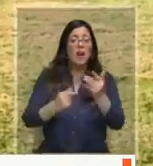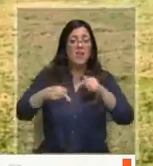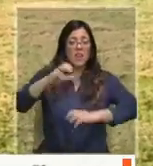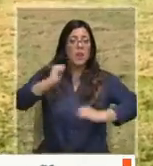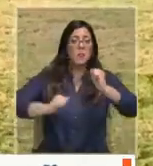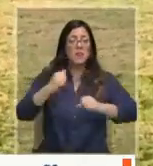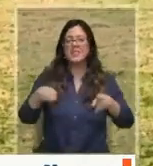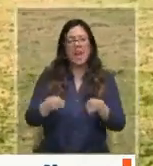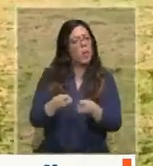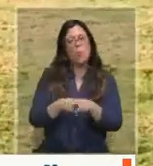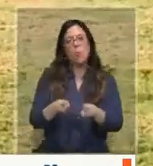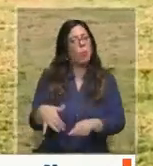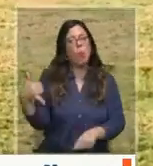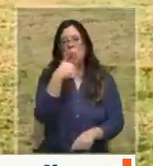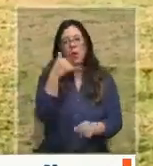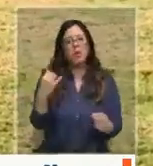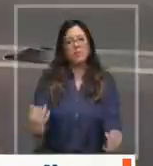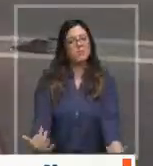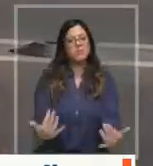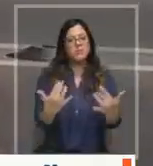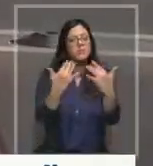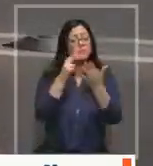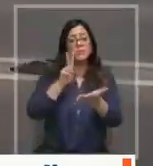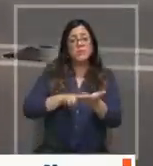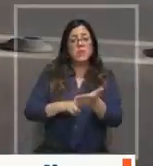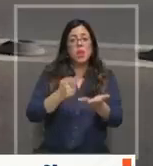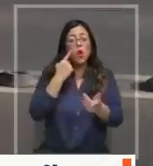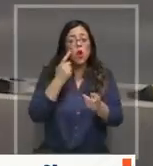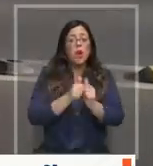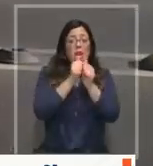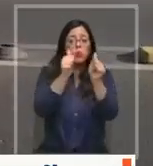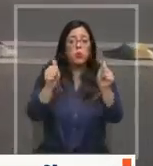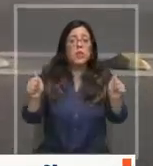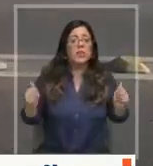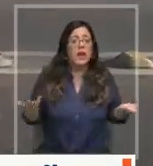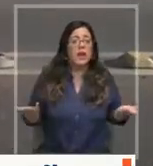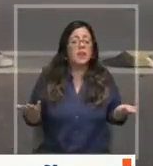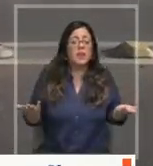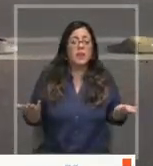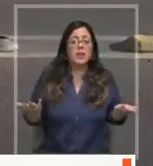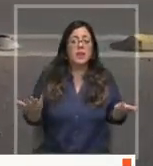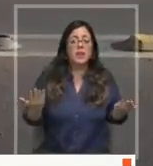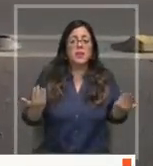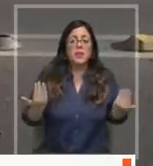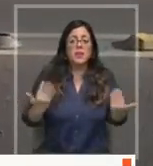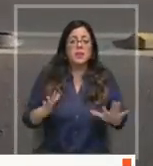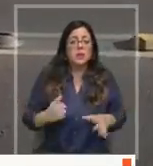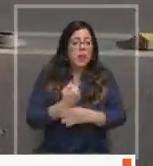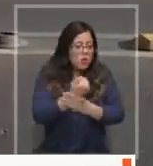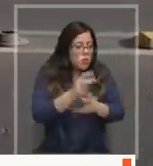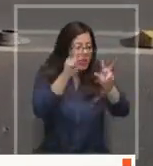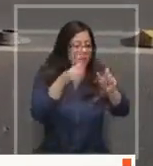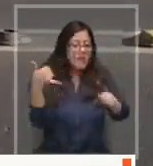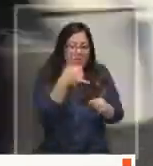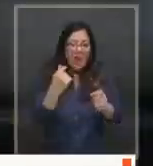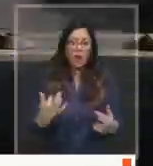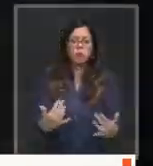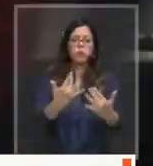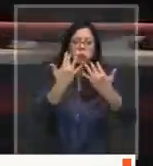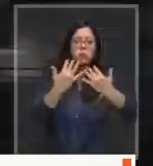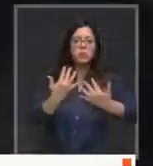igual. Y eso va a ser la verdad. Todas las autoridades que ya pasan a ser cómplices de la contaminación que están teniendo los